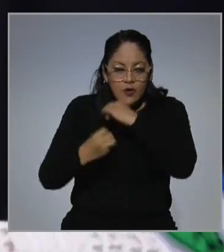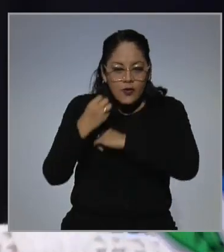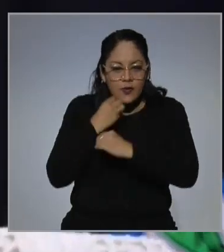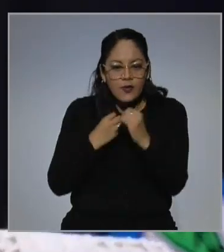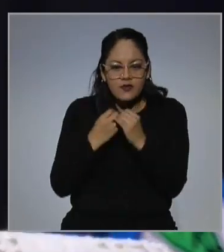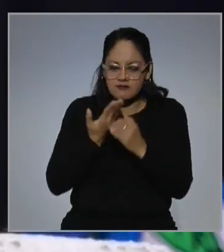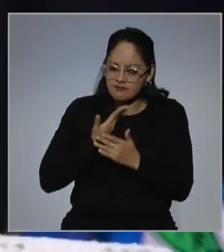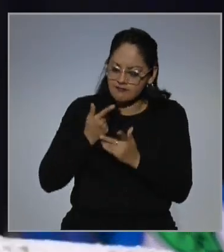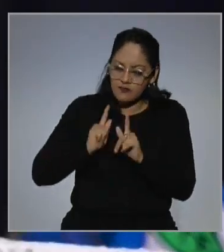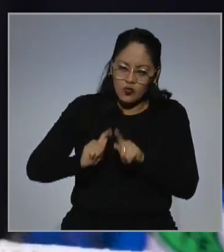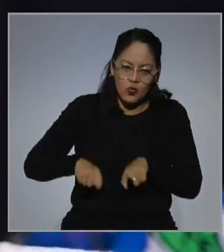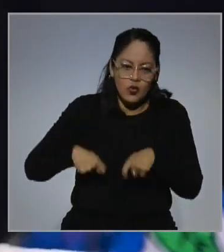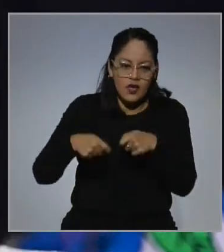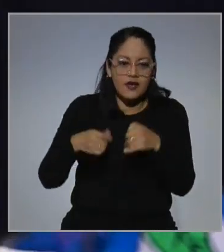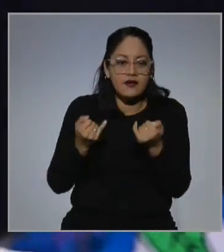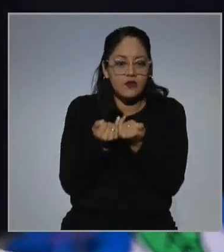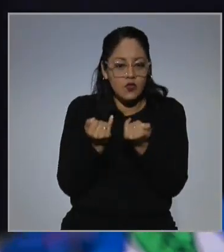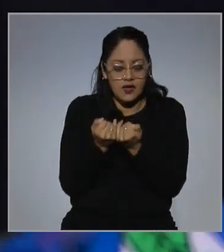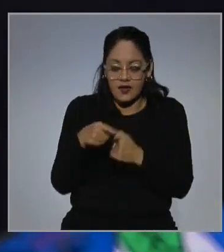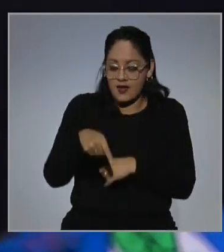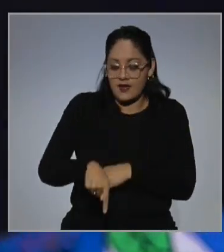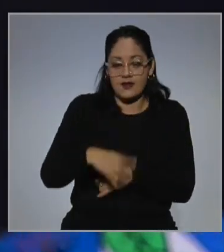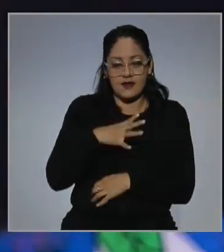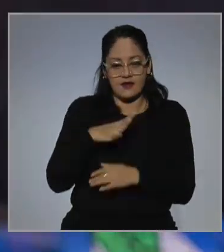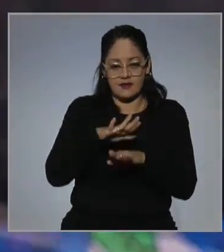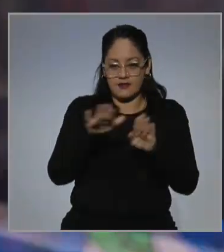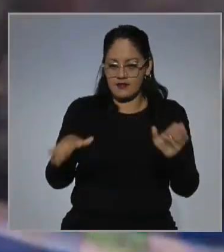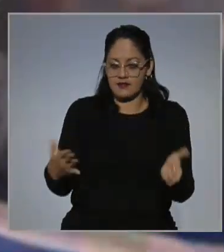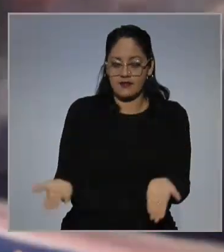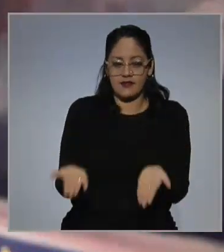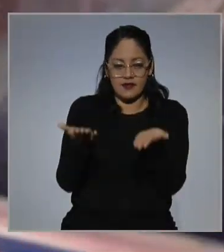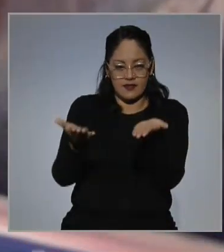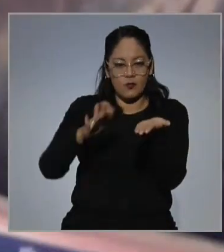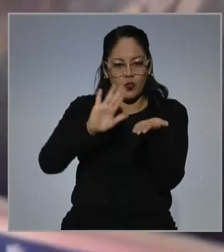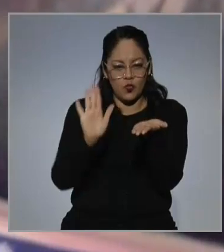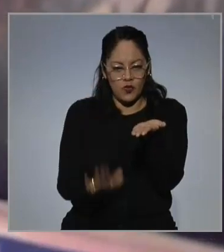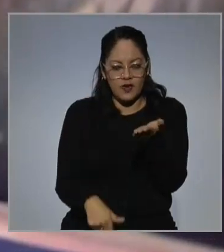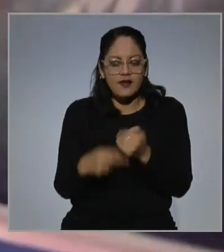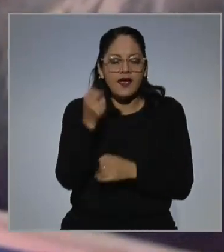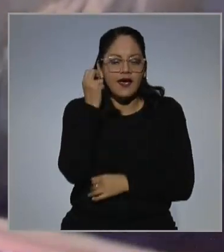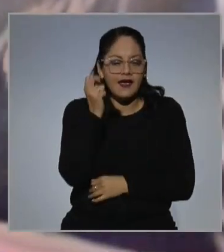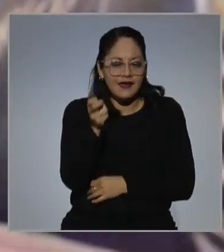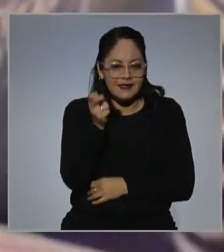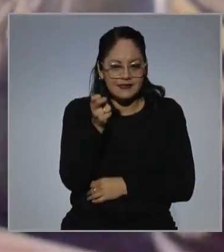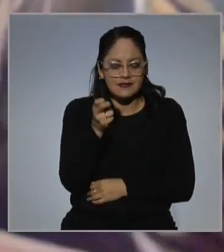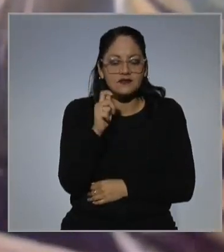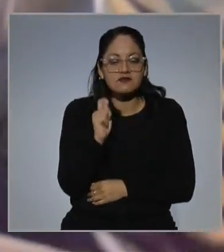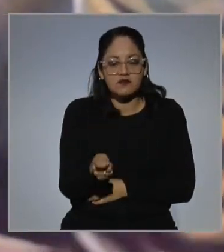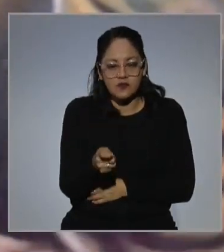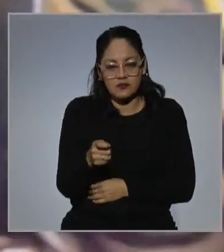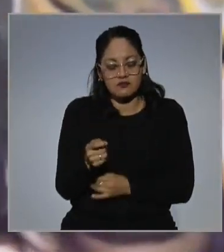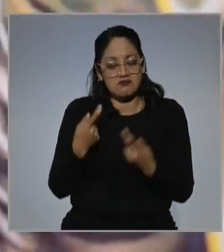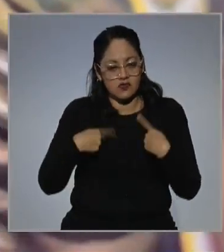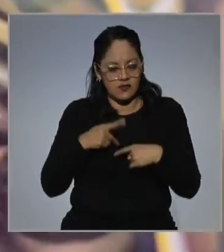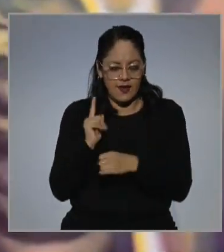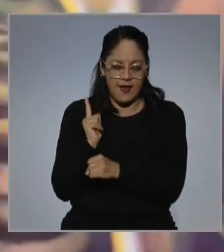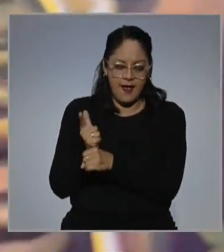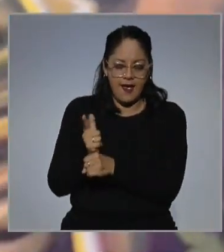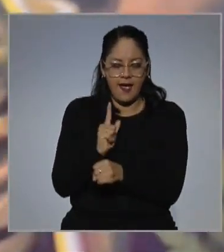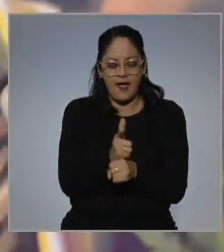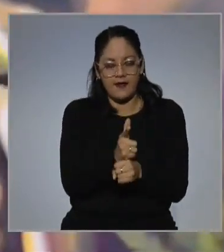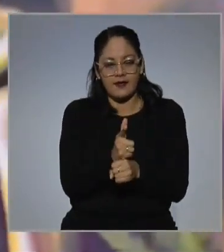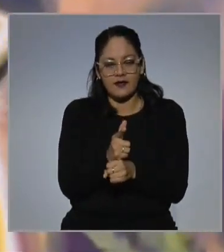tan tradicionales también presentes en el altar de muertos. Entonces es una manera en que nos identificamos